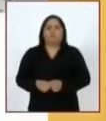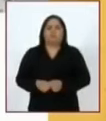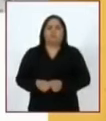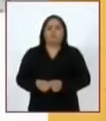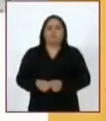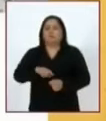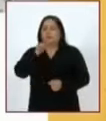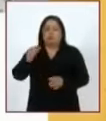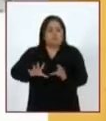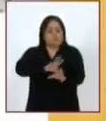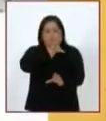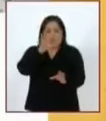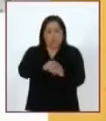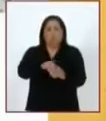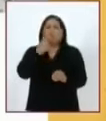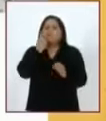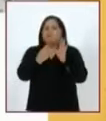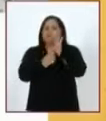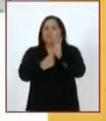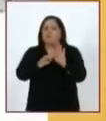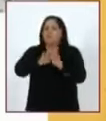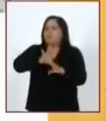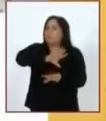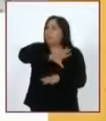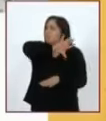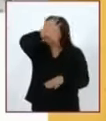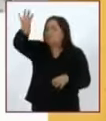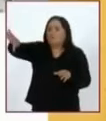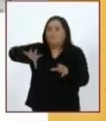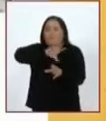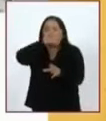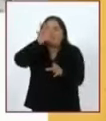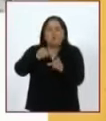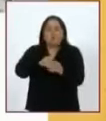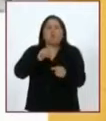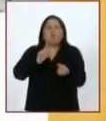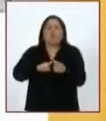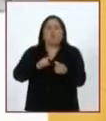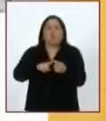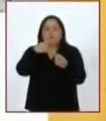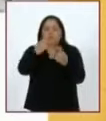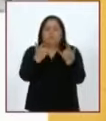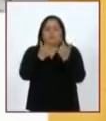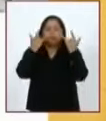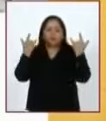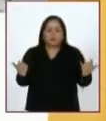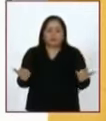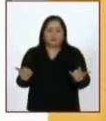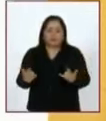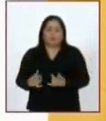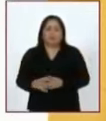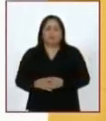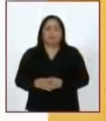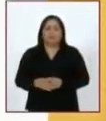El plano general nos muestra un escenario del lugar en donde se desarrolla tu historia.